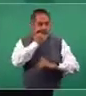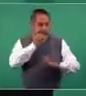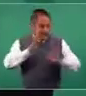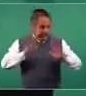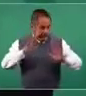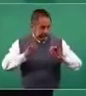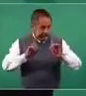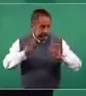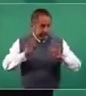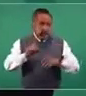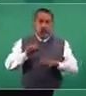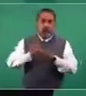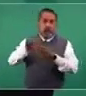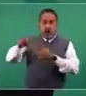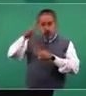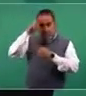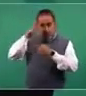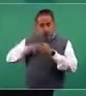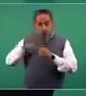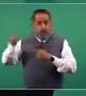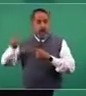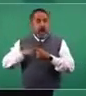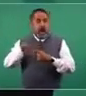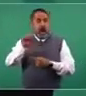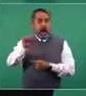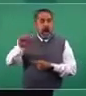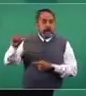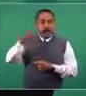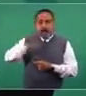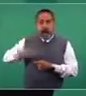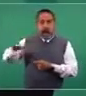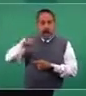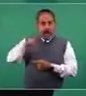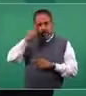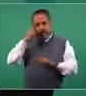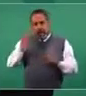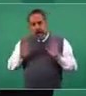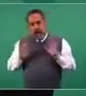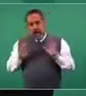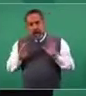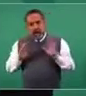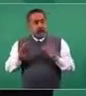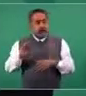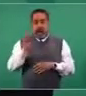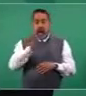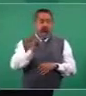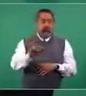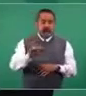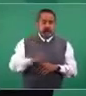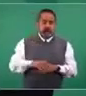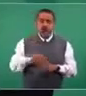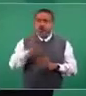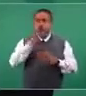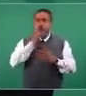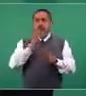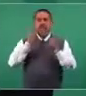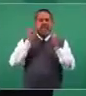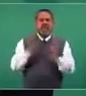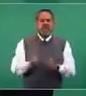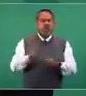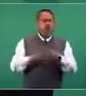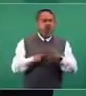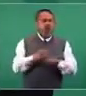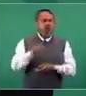países europeos, de varios países asiáticos, en estos cambios pueden ocurrir. Nada